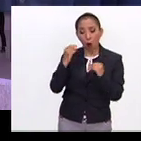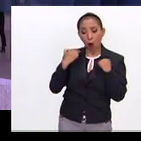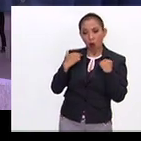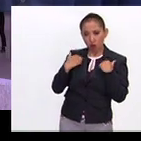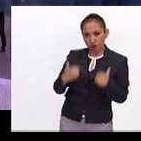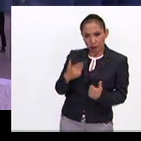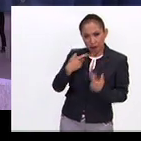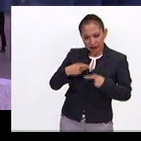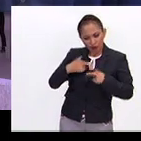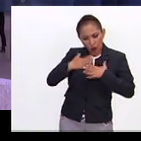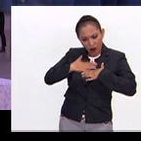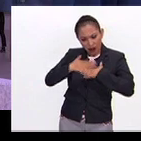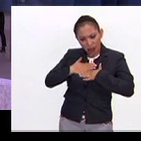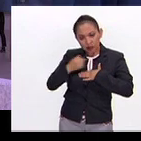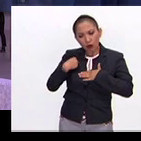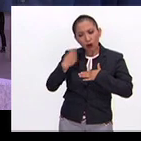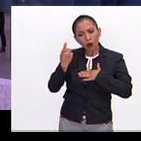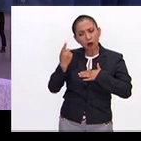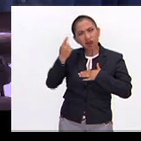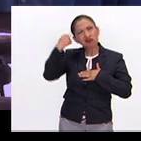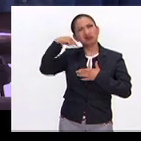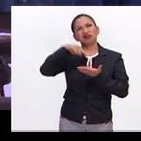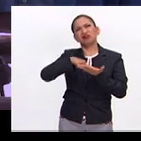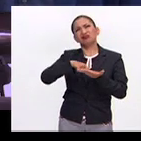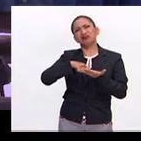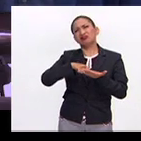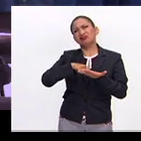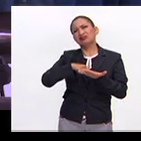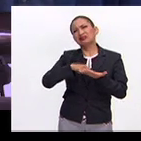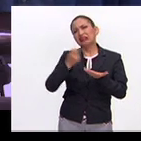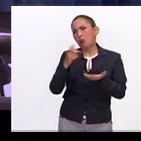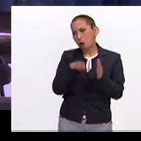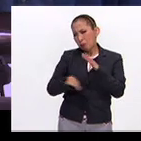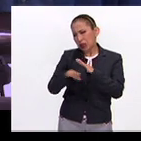relacionadas a los derechos humanos, dignidad humana.